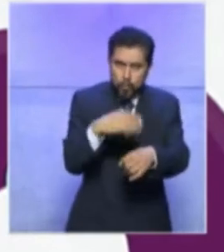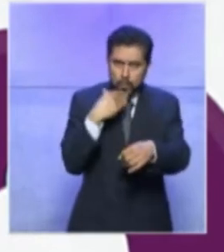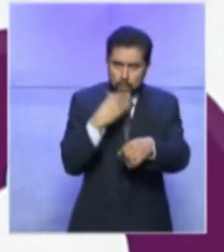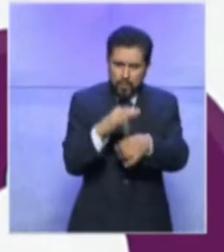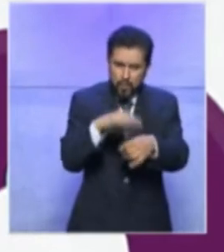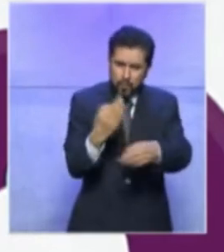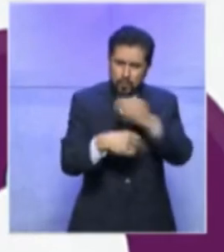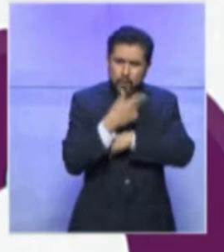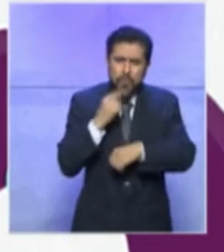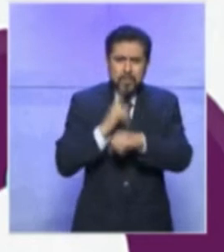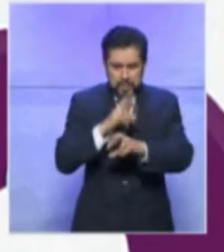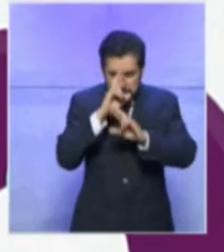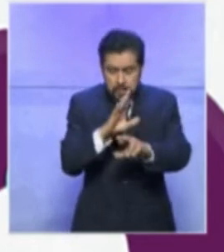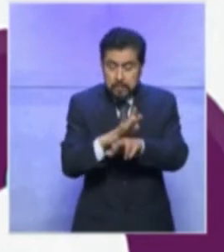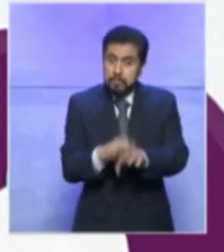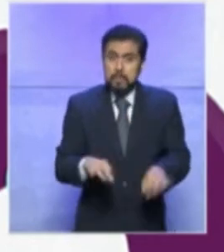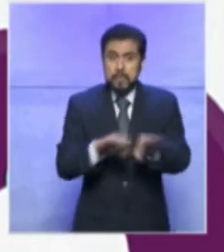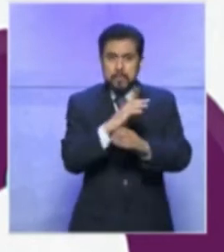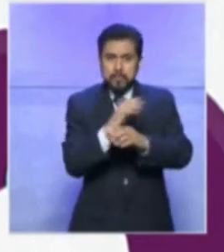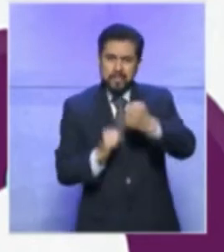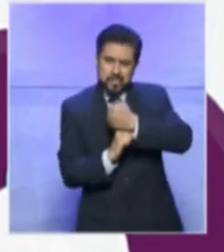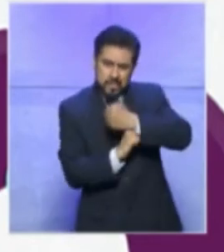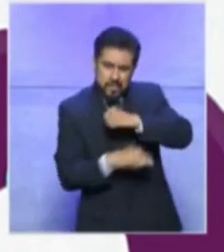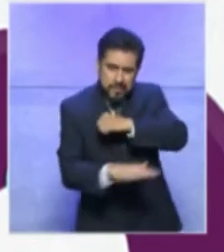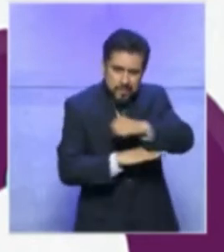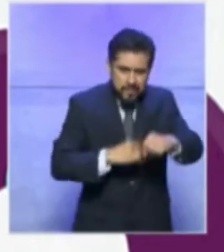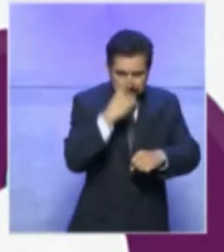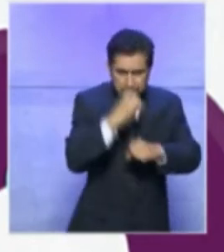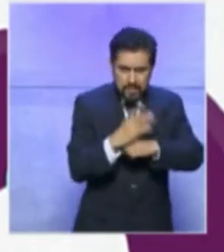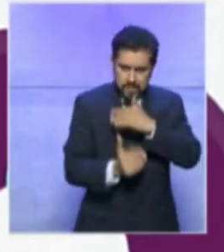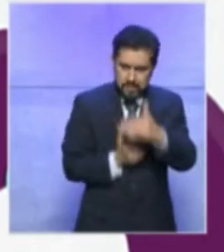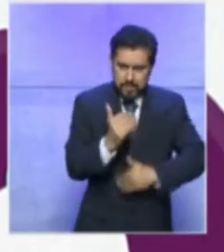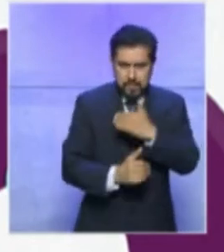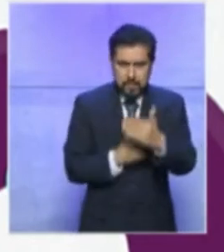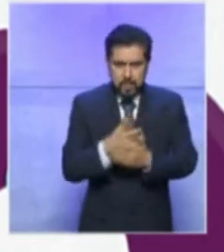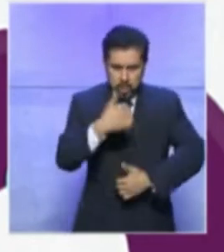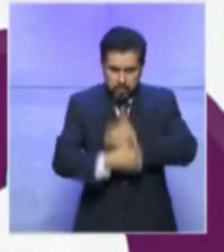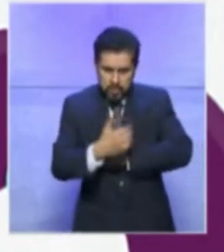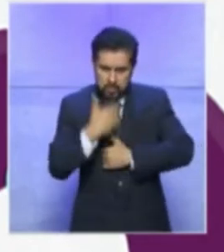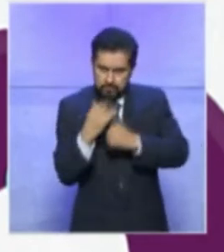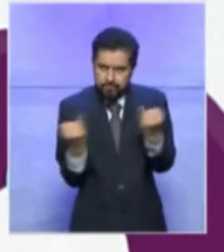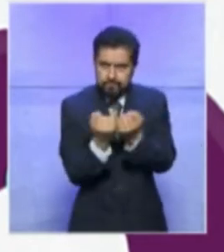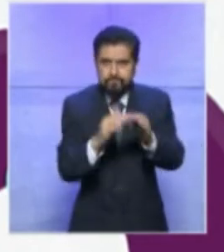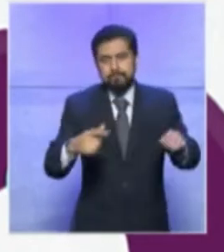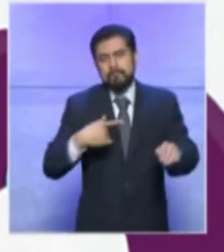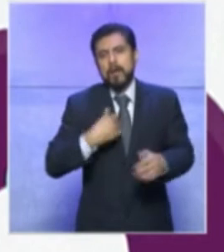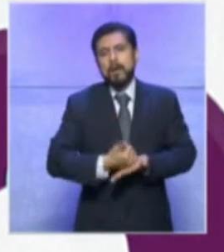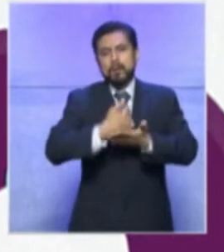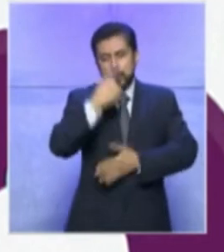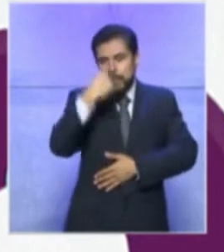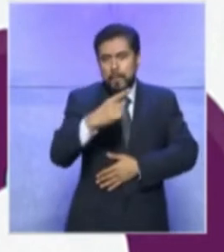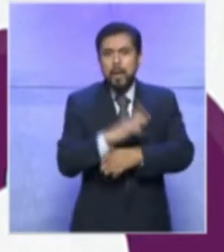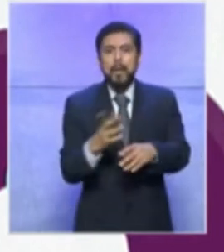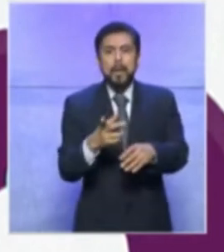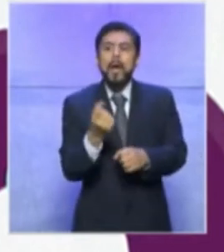certeza y la seguridad jurídica son pilares fundamentales que contribuyen a la equidad de la contienda. Estos principios garantizan que los casos iguales